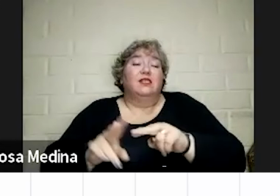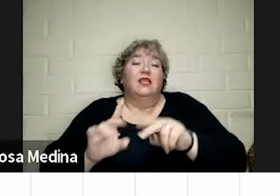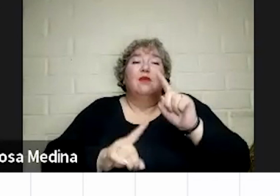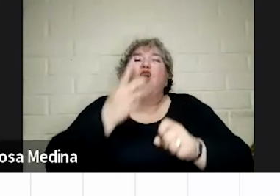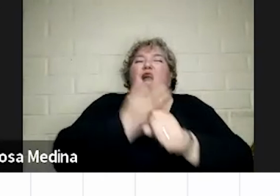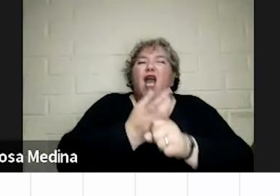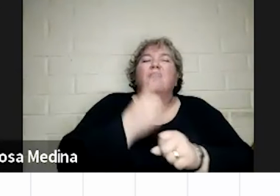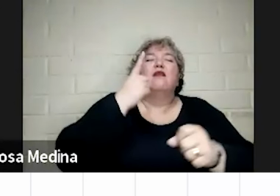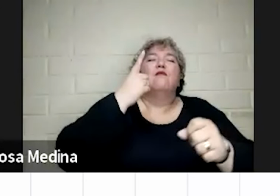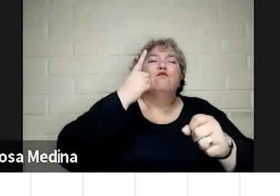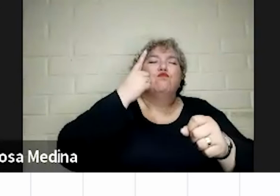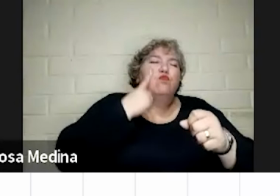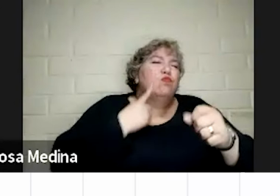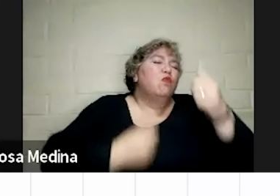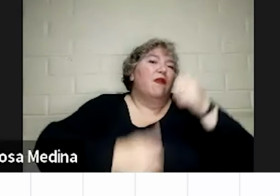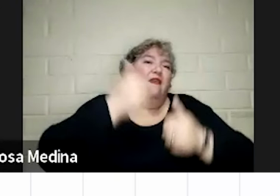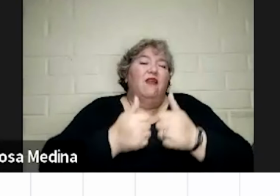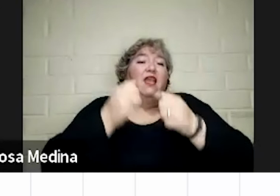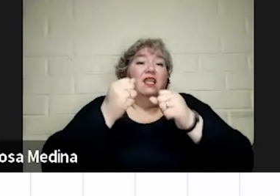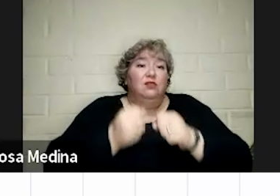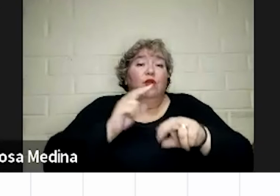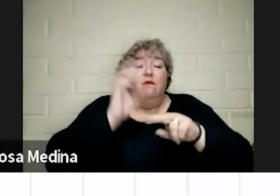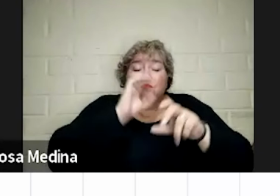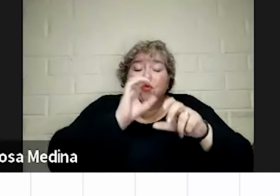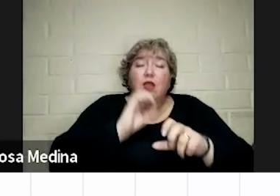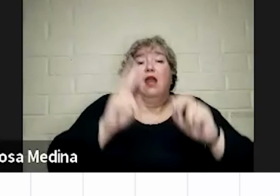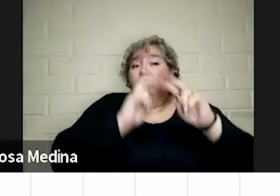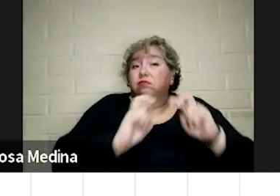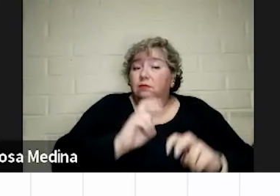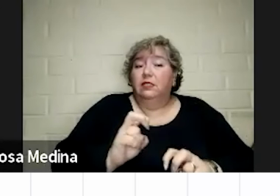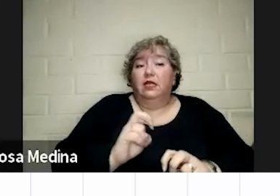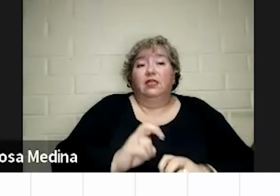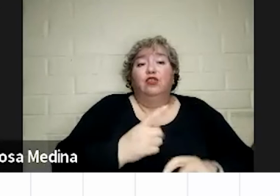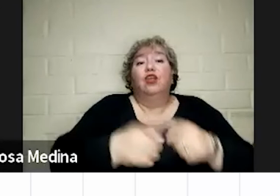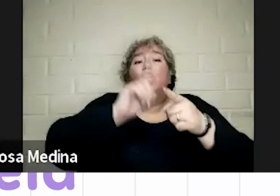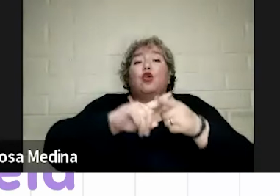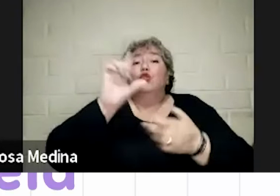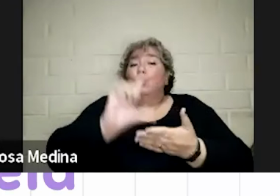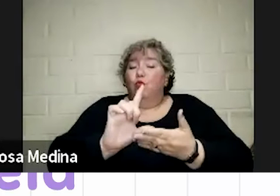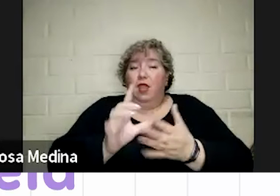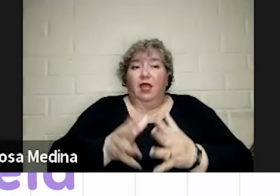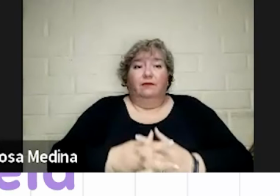pueden buscar en investigaciones o en otros lugares.